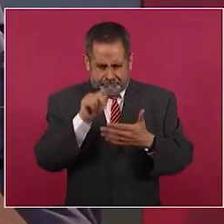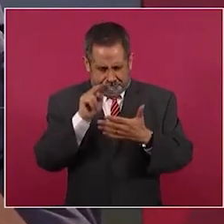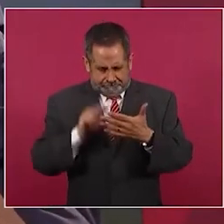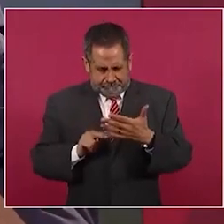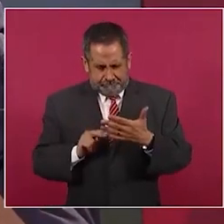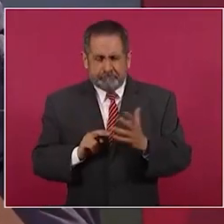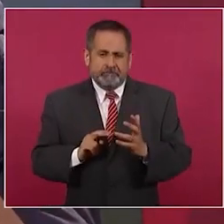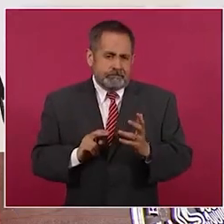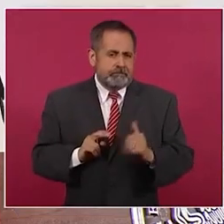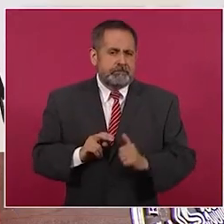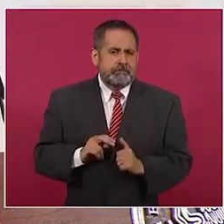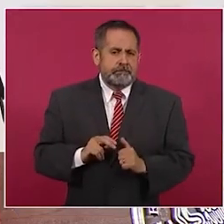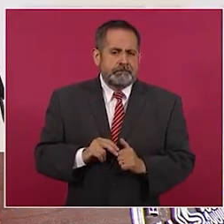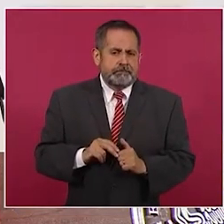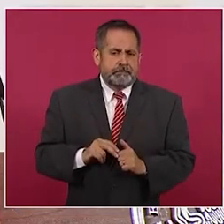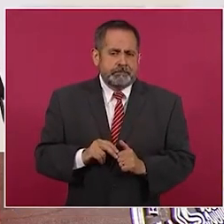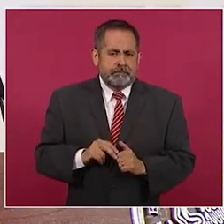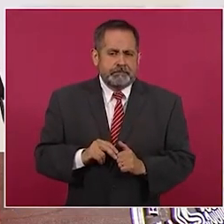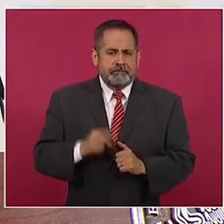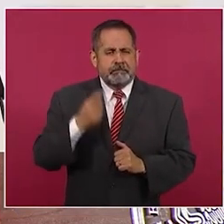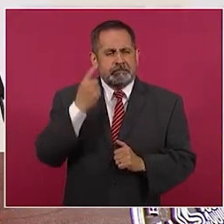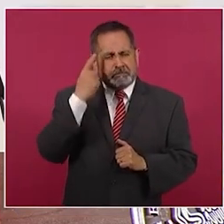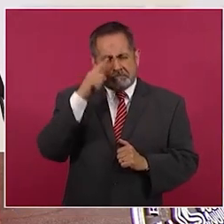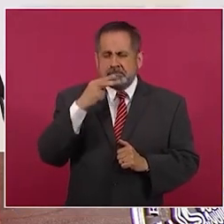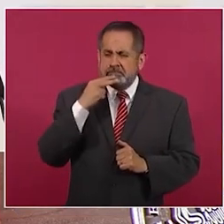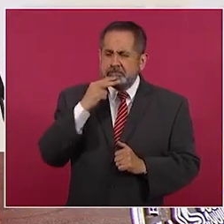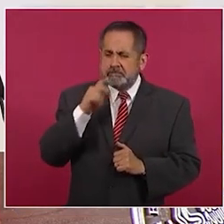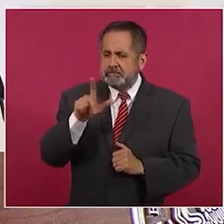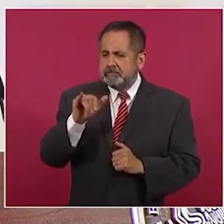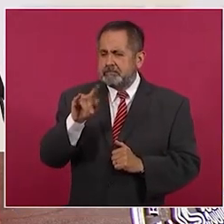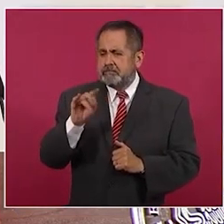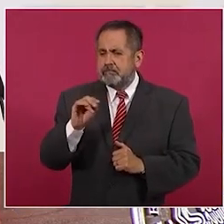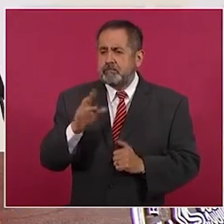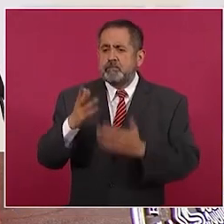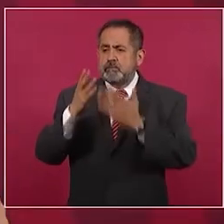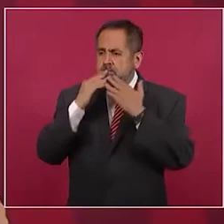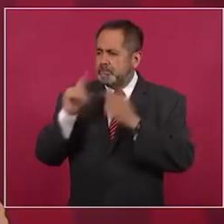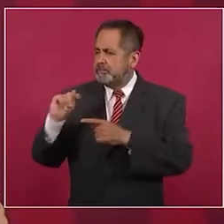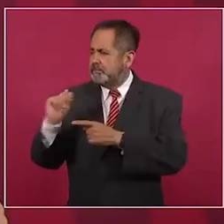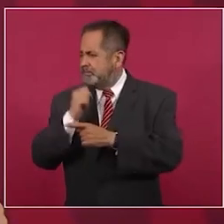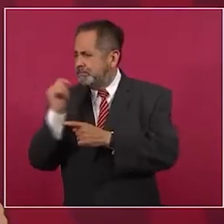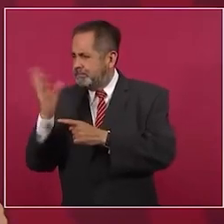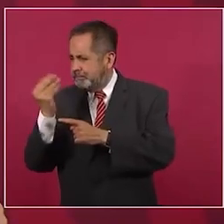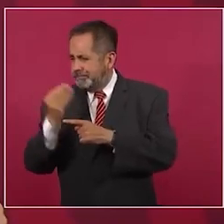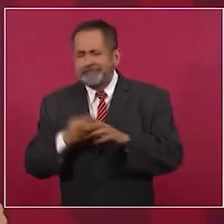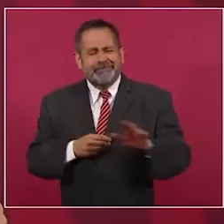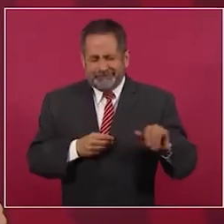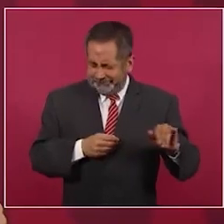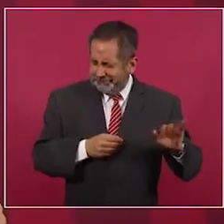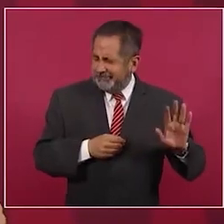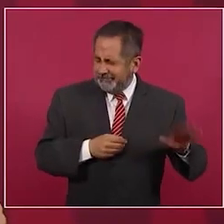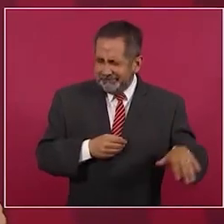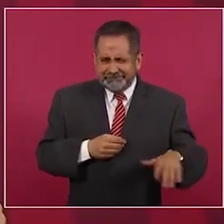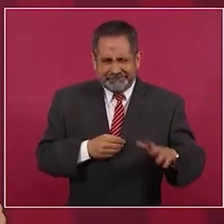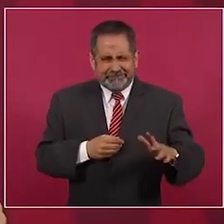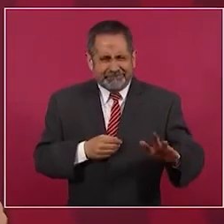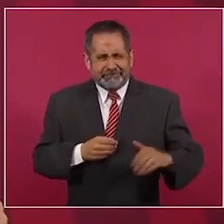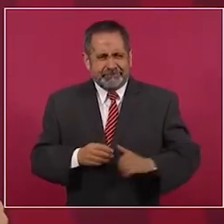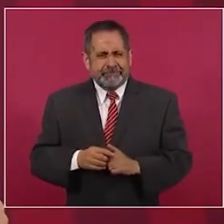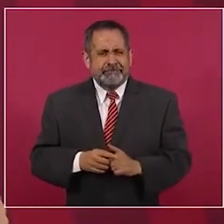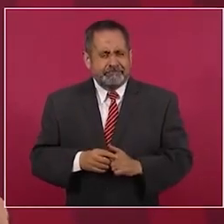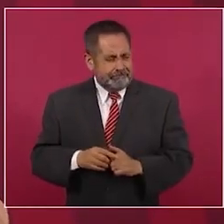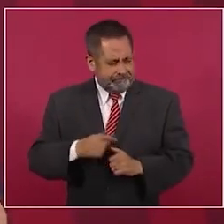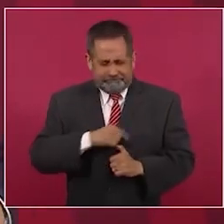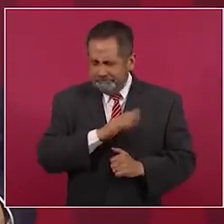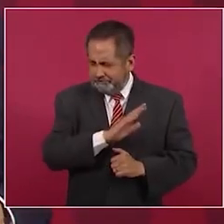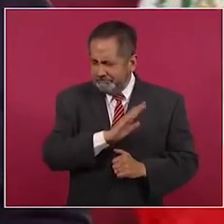de que para qué vamos a tener el litio si nos va a faltar la tecnología, sí, pero ahí vamos